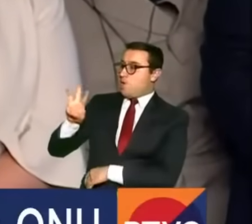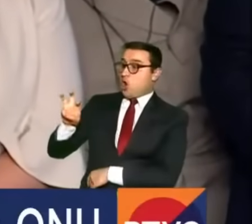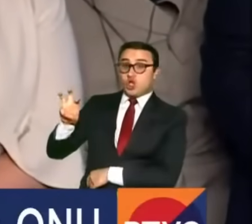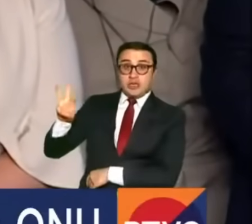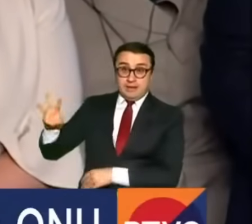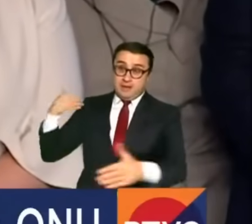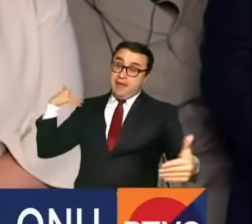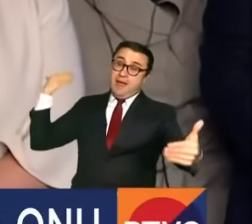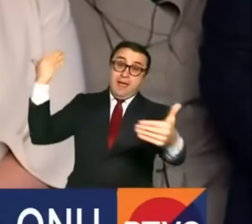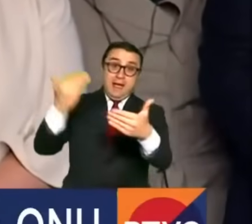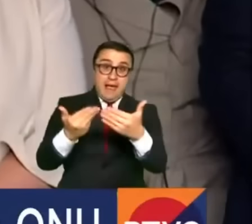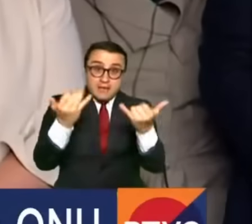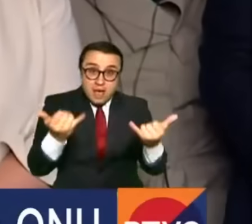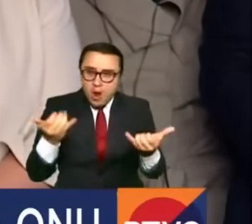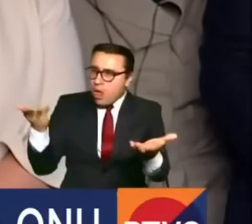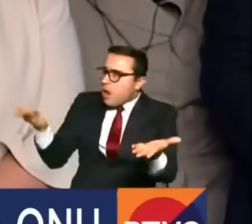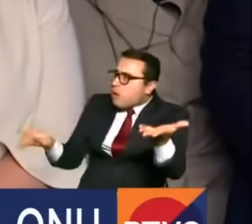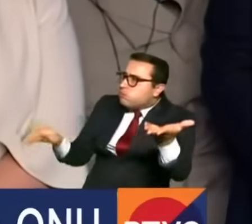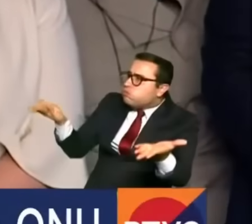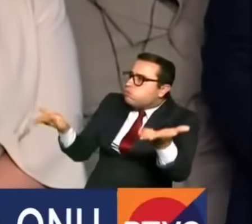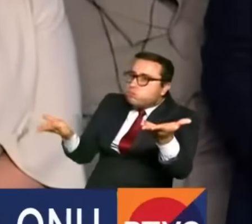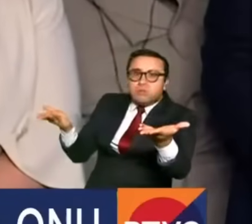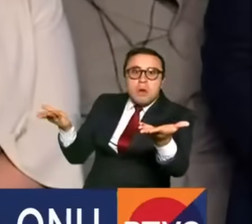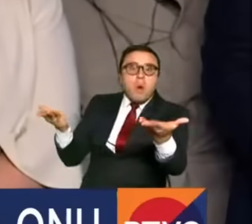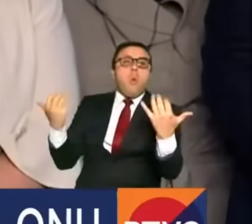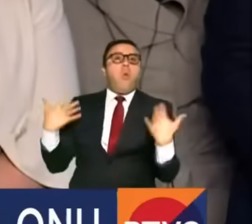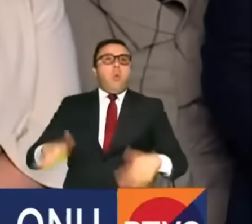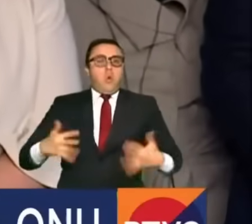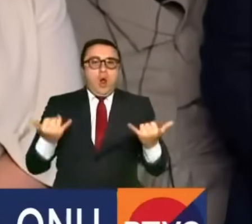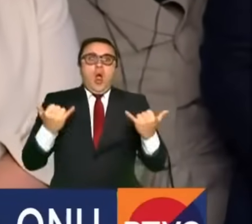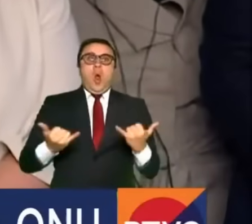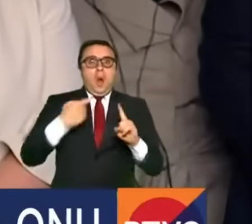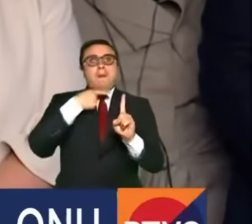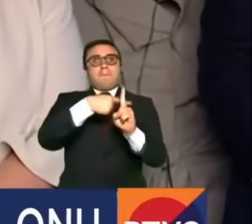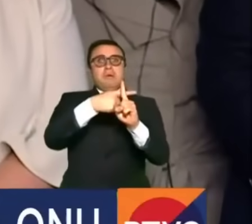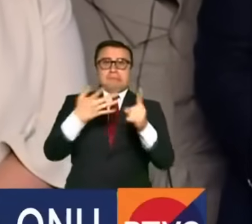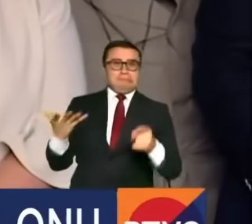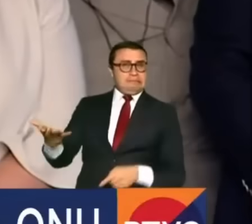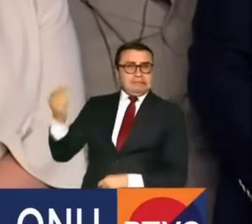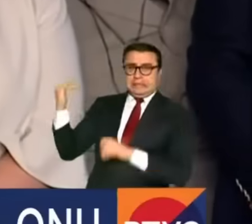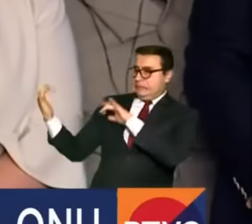muy, muy positiva respecto a esas épocas.